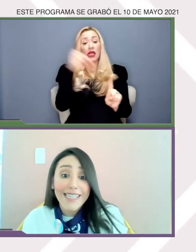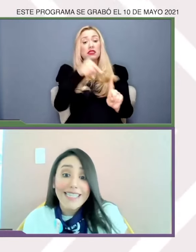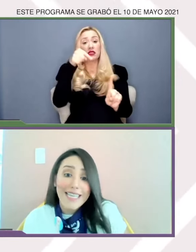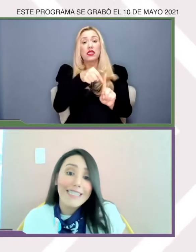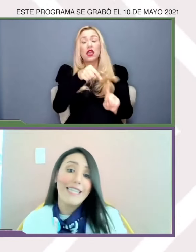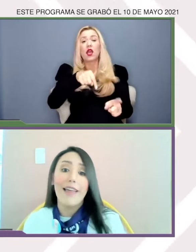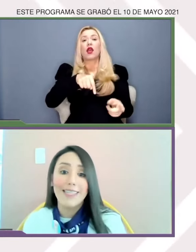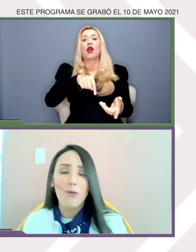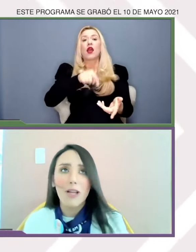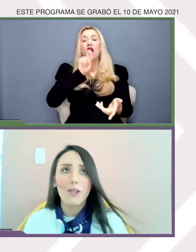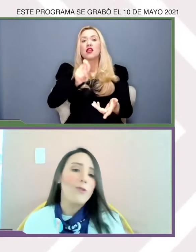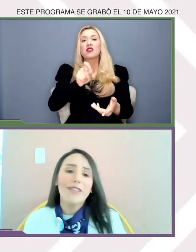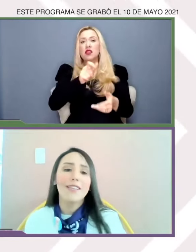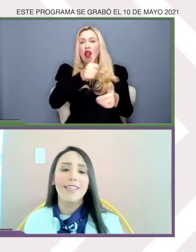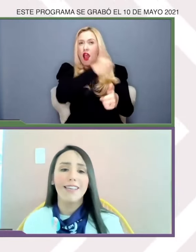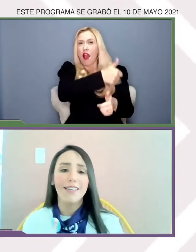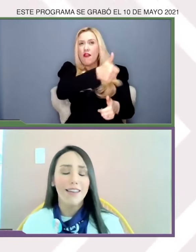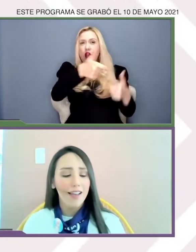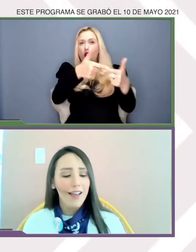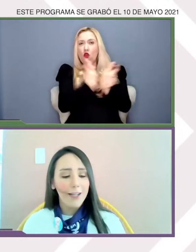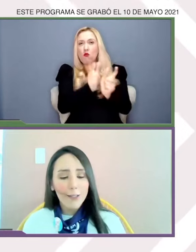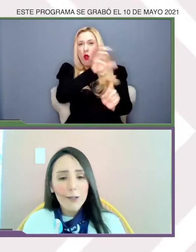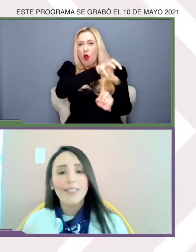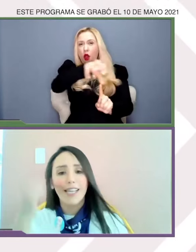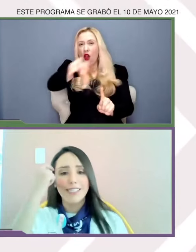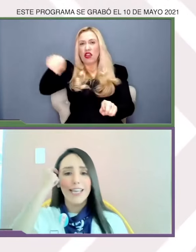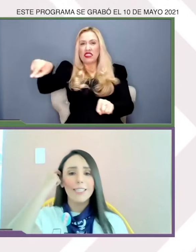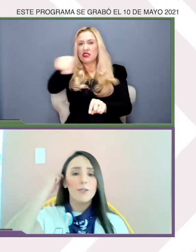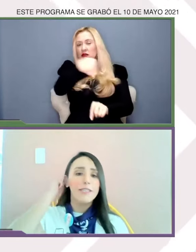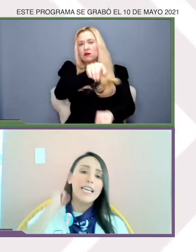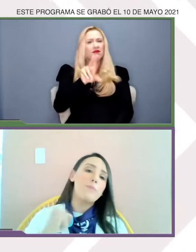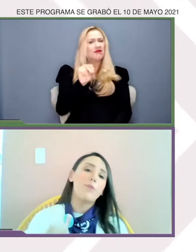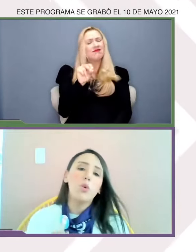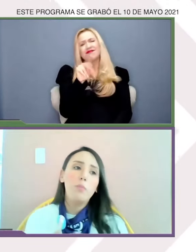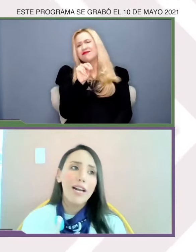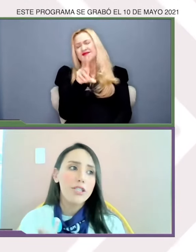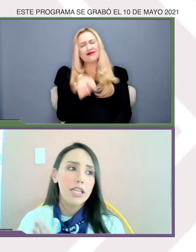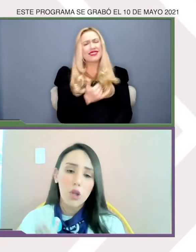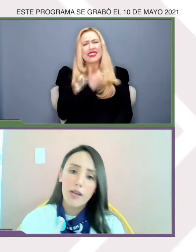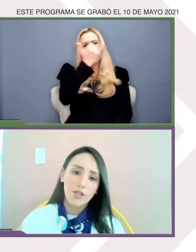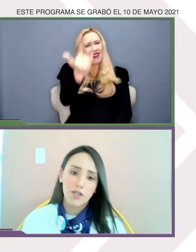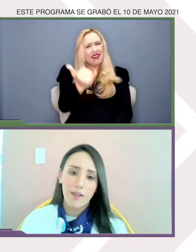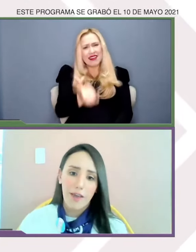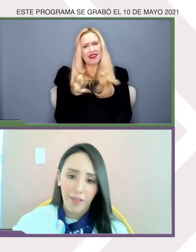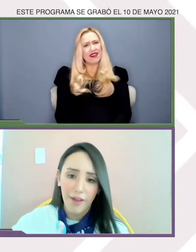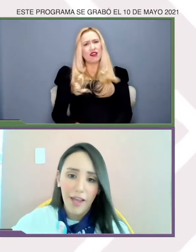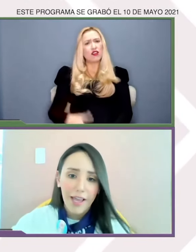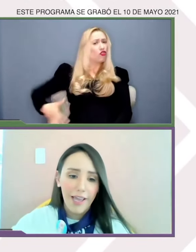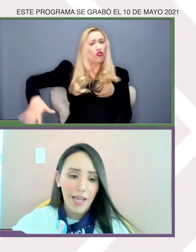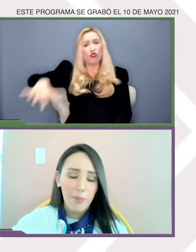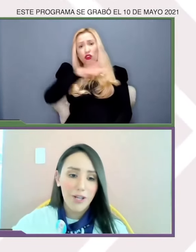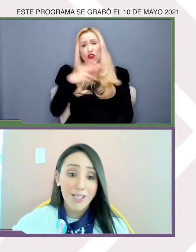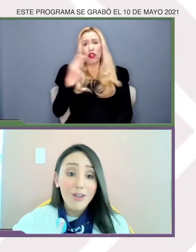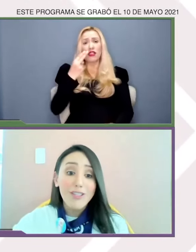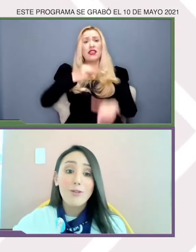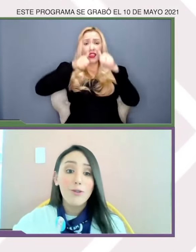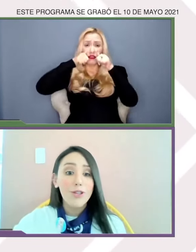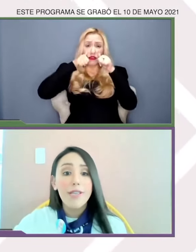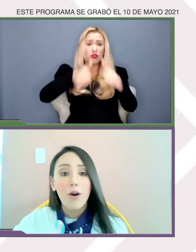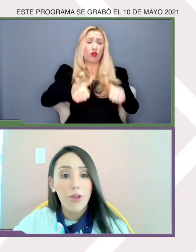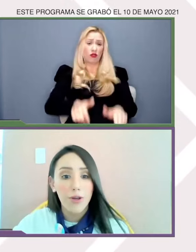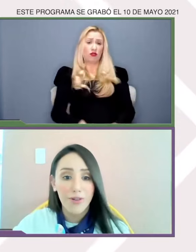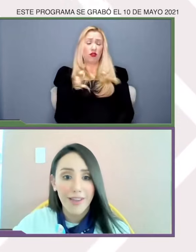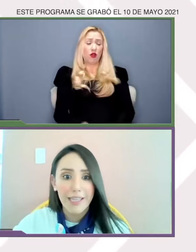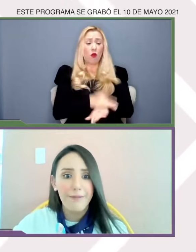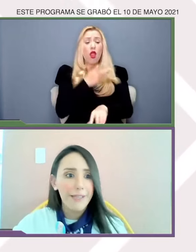en ciertas identidades, cuando no es así. Entonces, esto tiene que preocuparnos a toda la sociedad, porque son